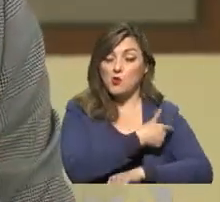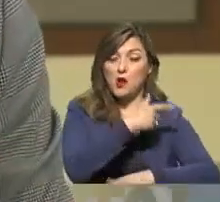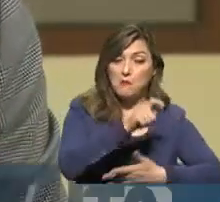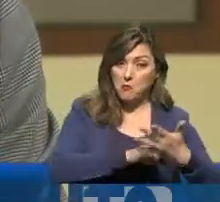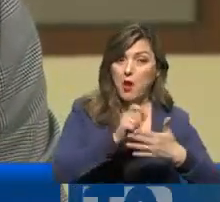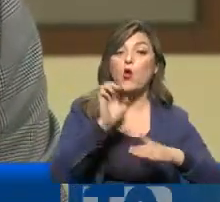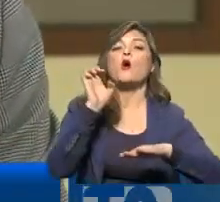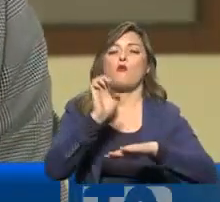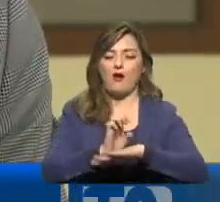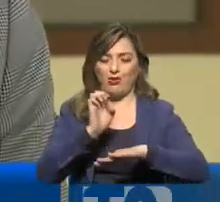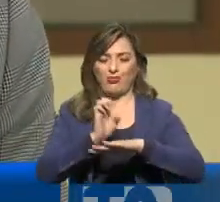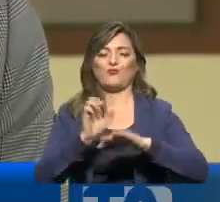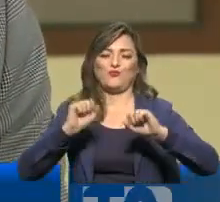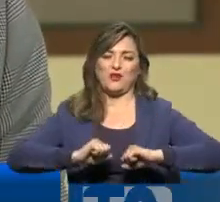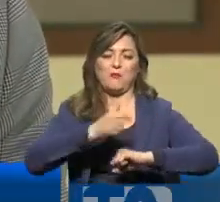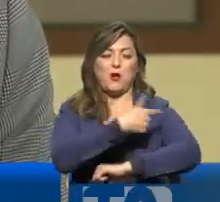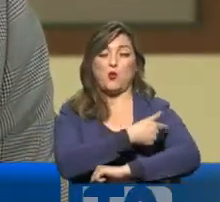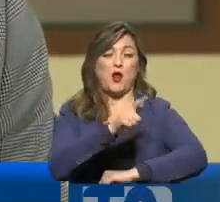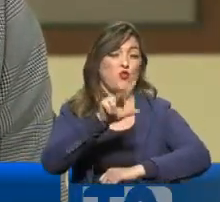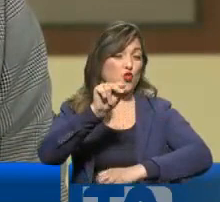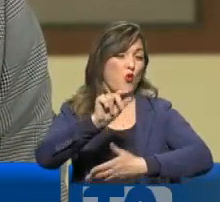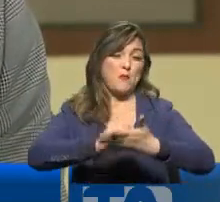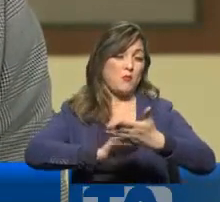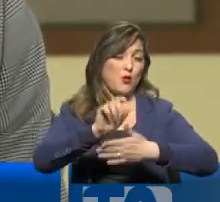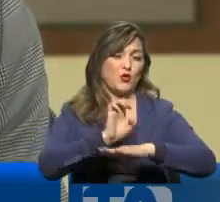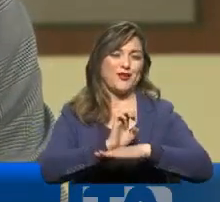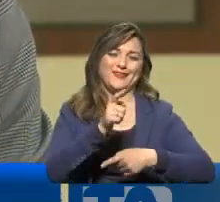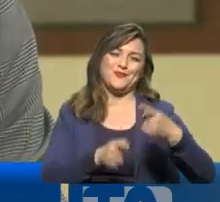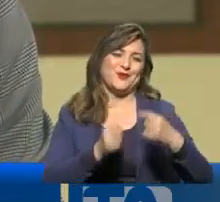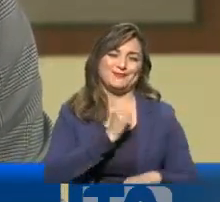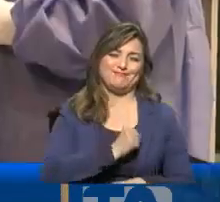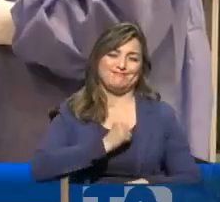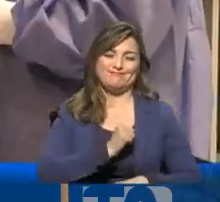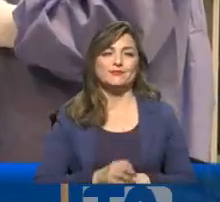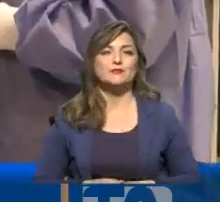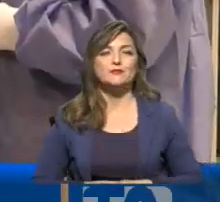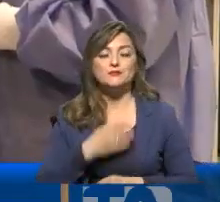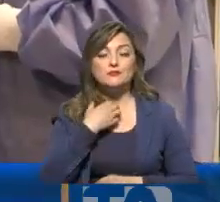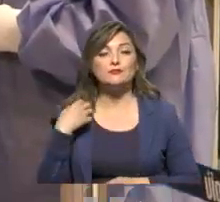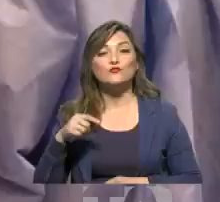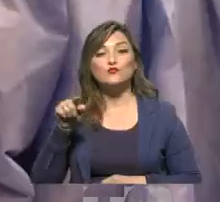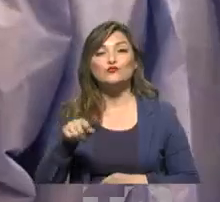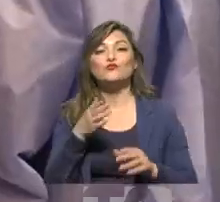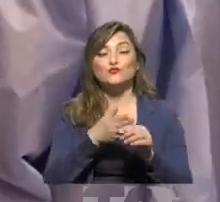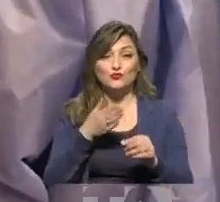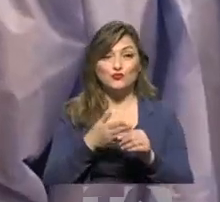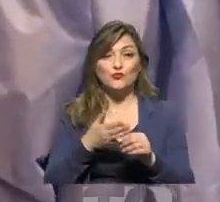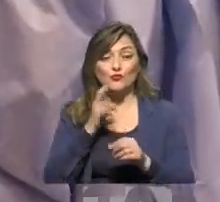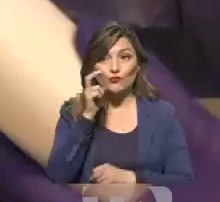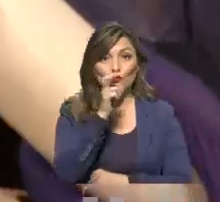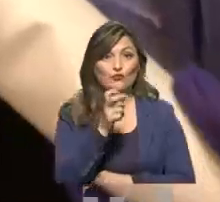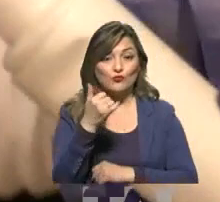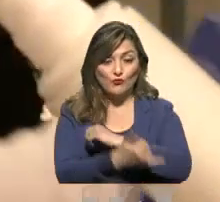que están legalmente autorizadas por la autoridad competente en el territorio ecuatoriano. Con estas medidas se busca reactivar el